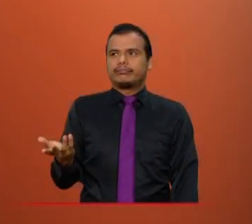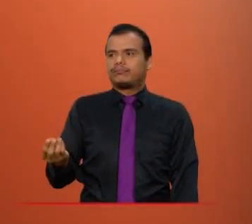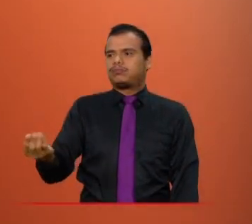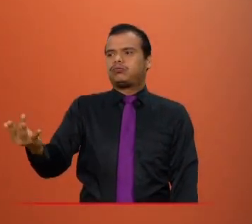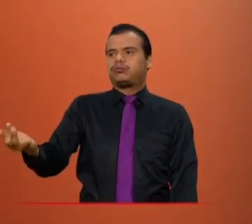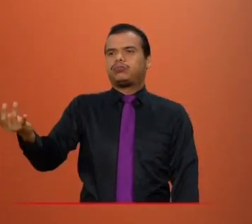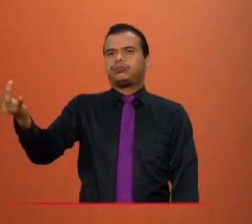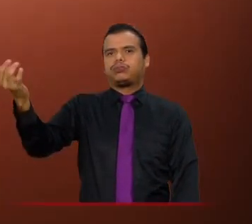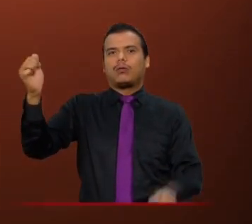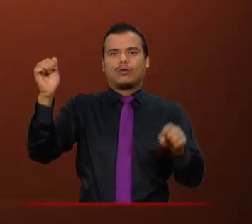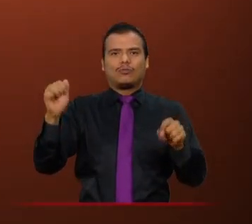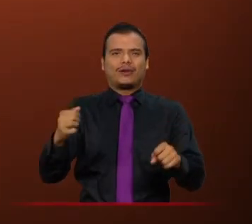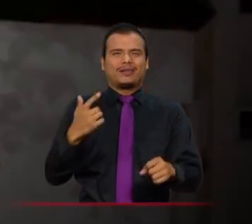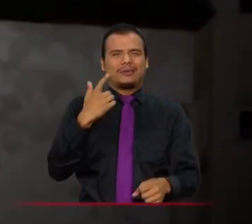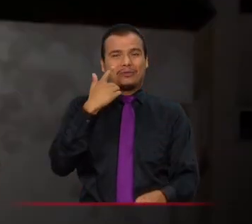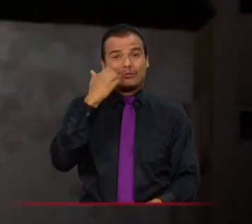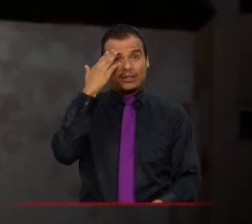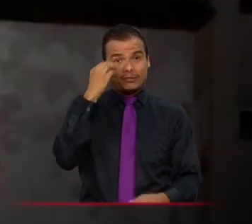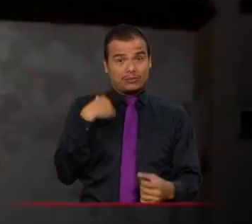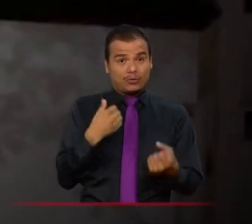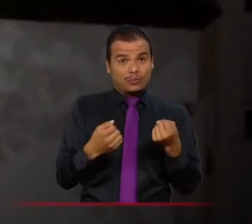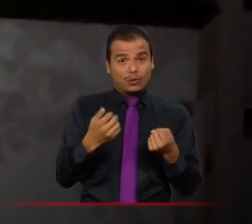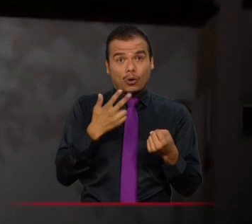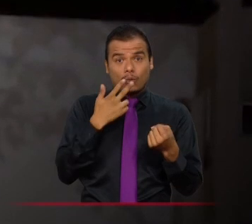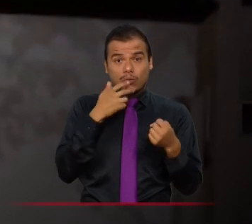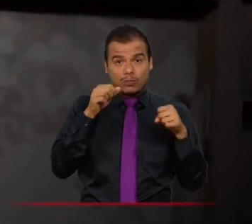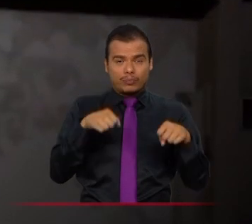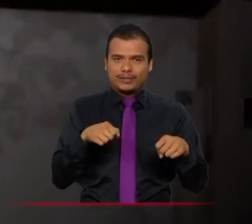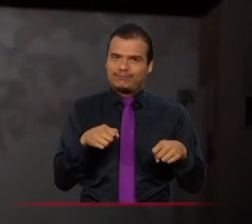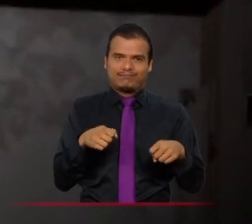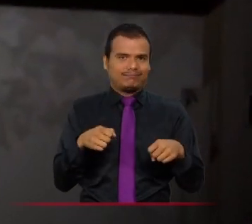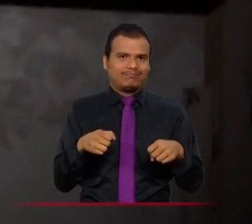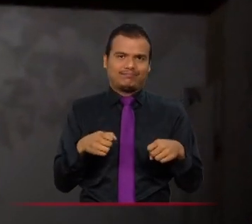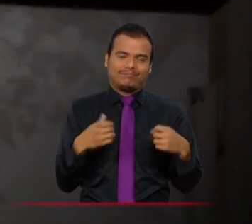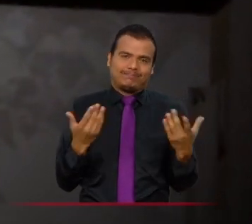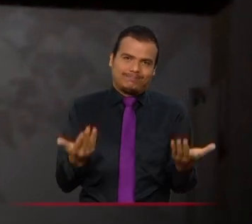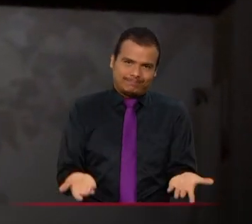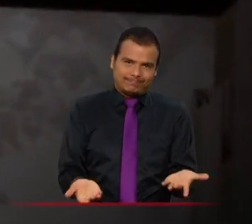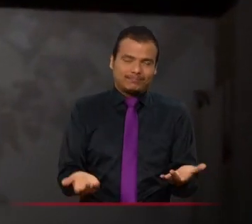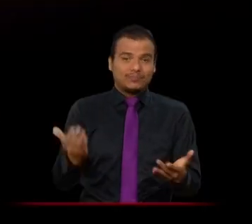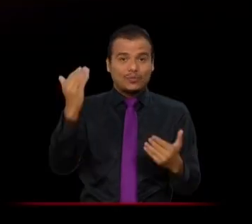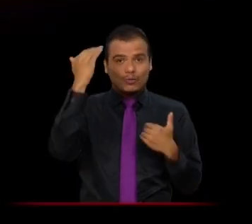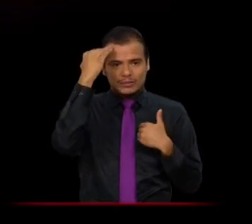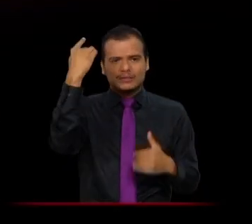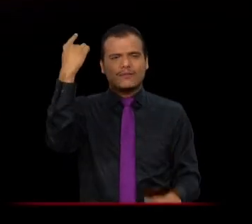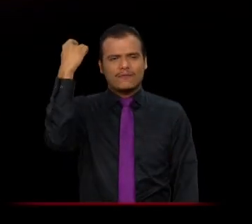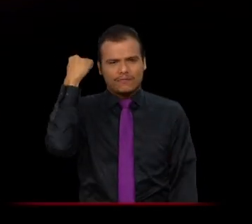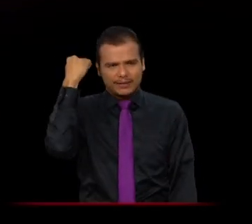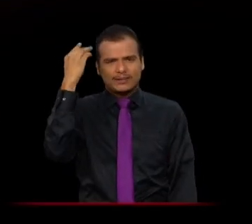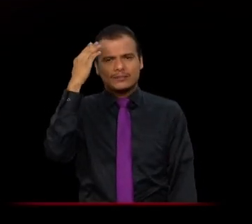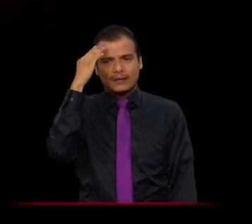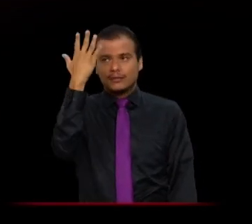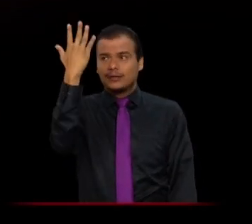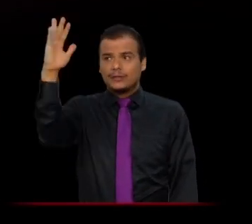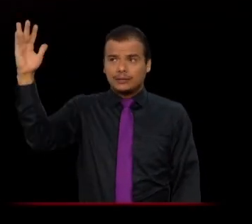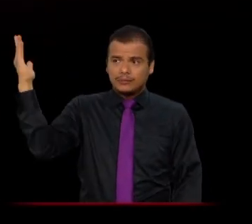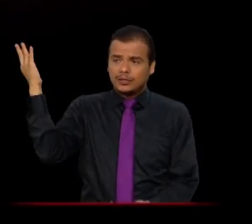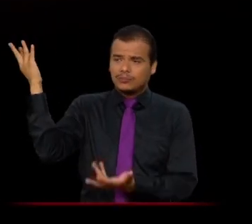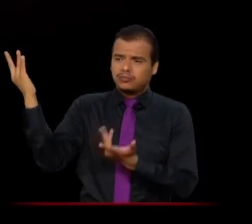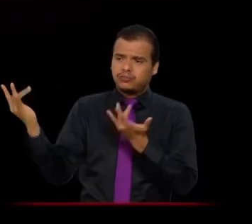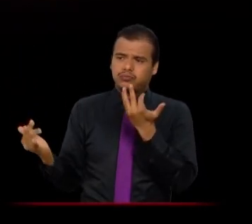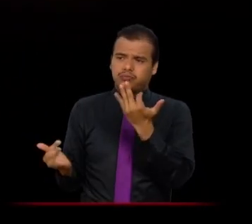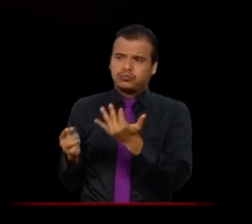conductor fumando y bota O sea no estamos todavía conscientes de eso eso ha generado que los incendios hayan crecido en cantidad